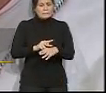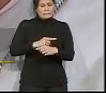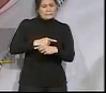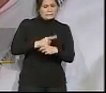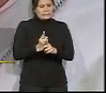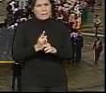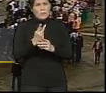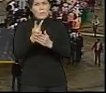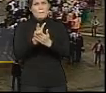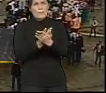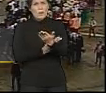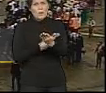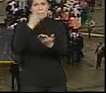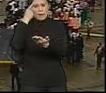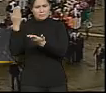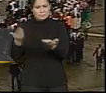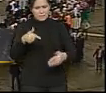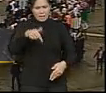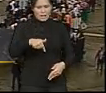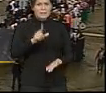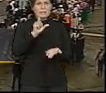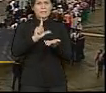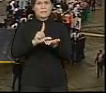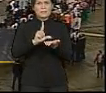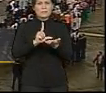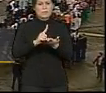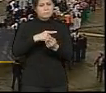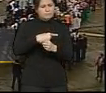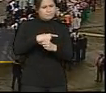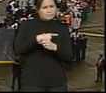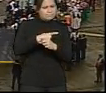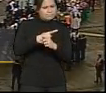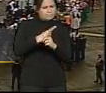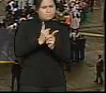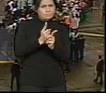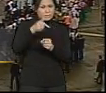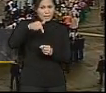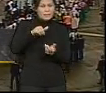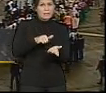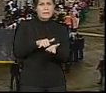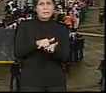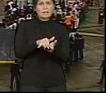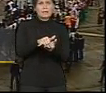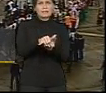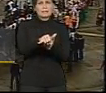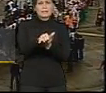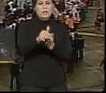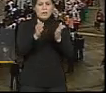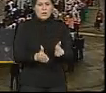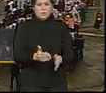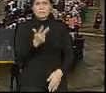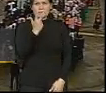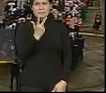el programa previsto de recibirlo en esta plataforma central, modificando su llegada a esta terminal manga número